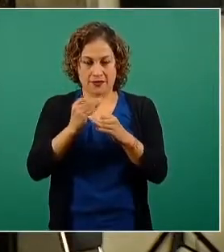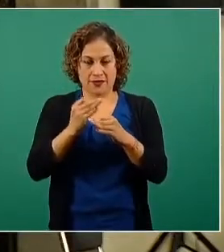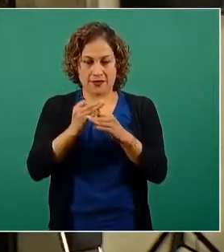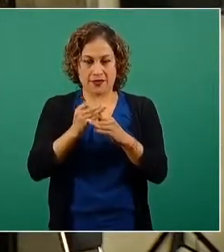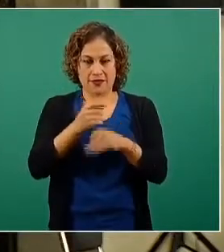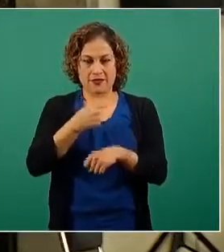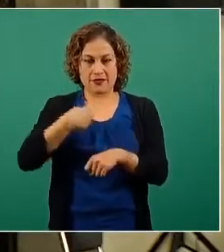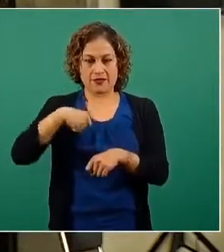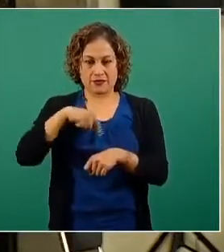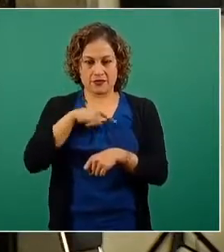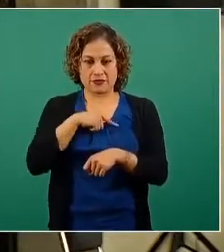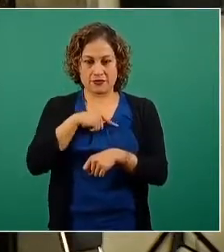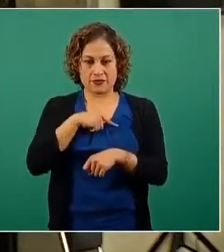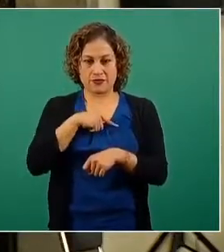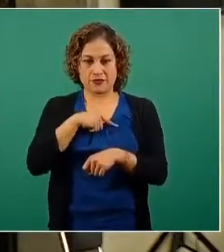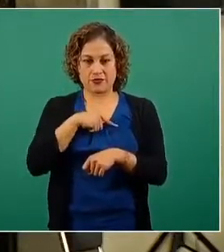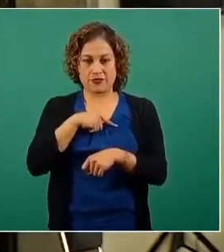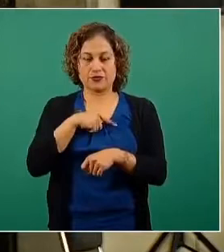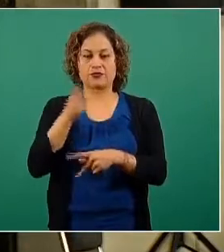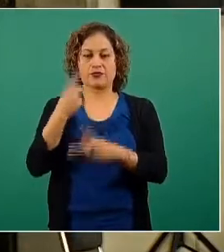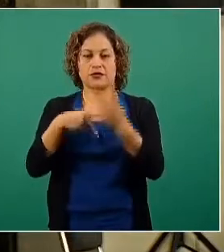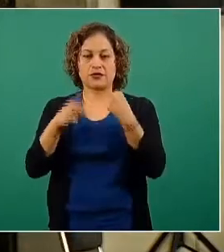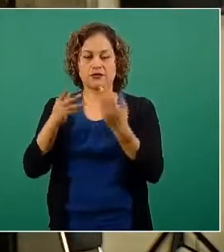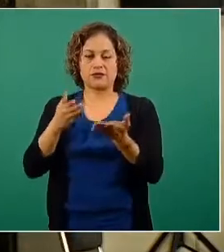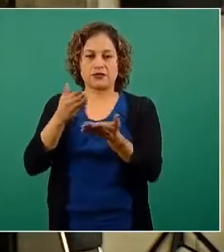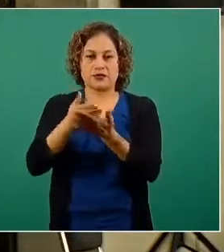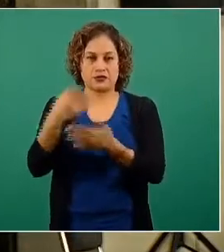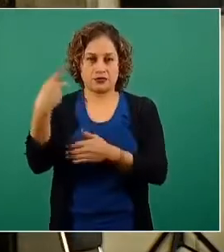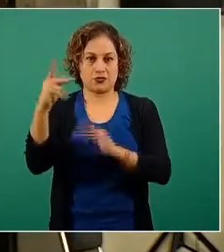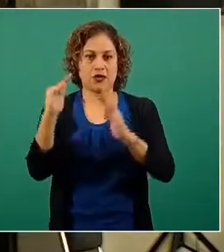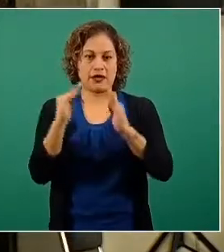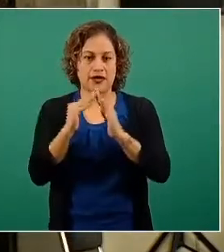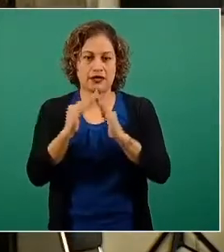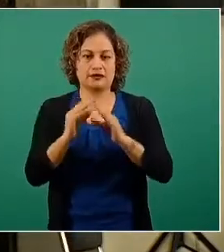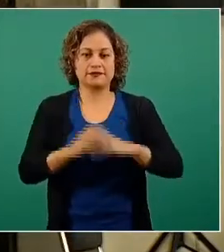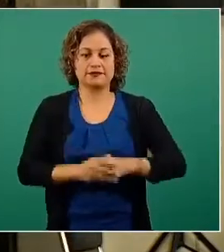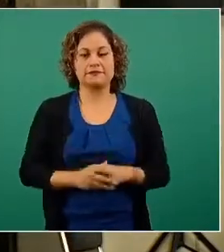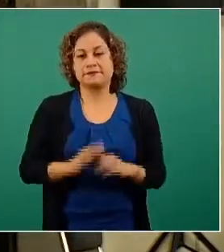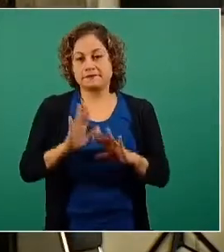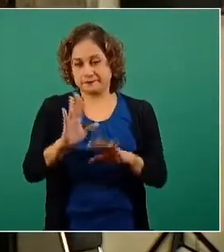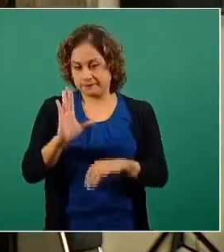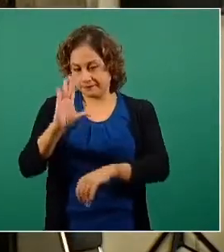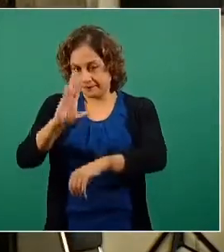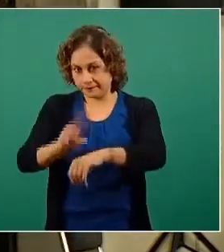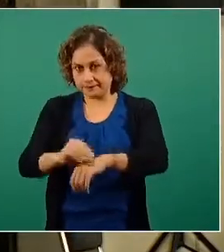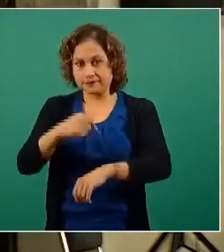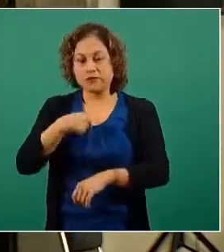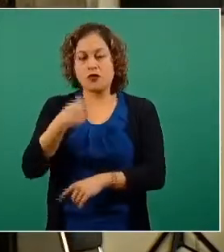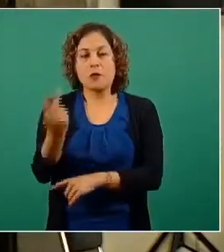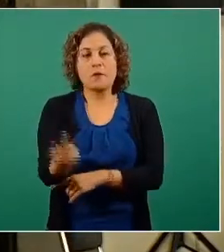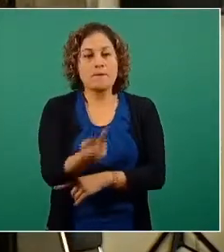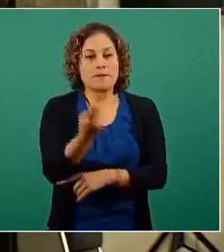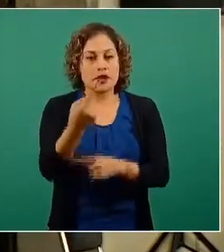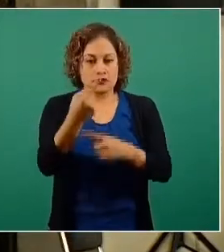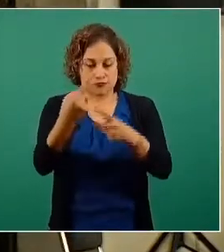en su lugar de vivienda actual. Quisiera hacerle varias preguntas y varias